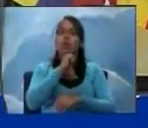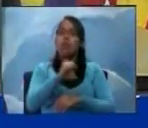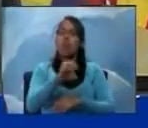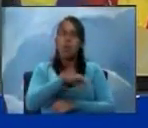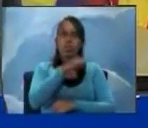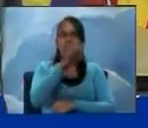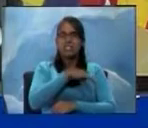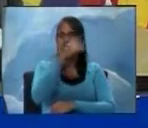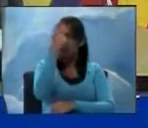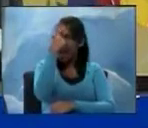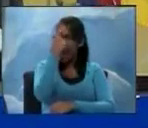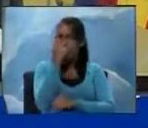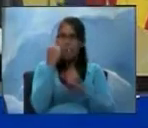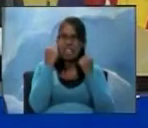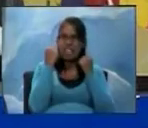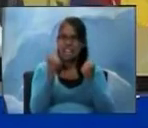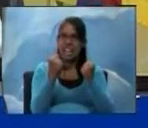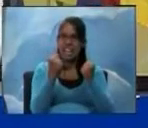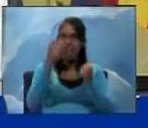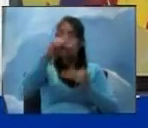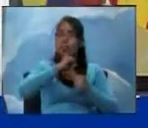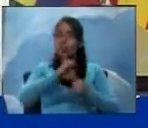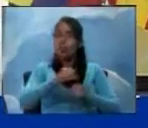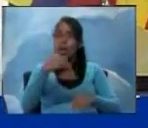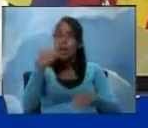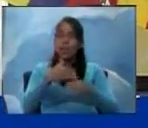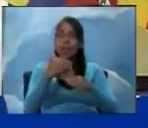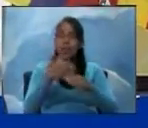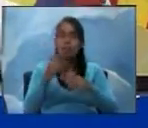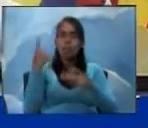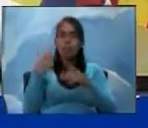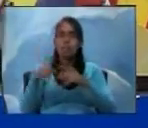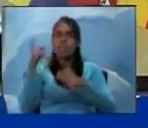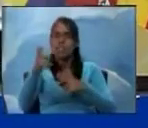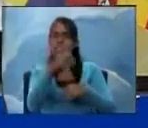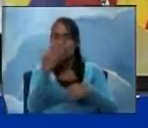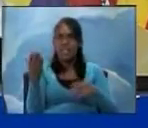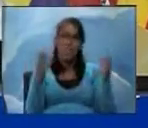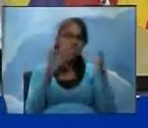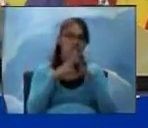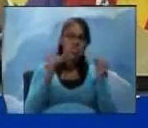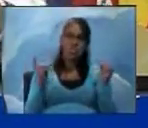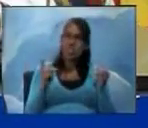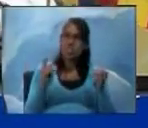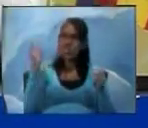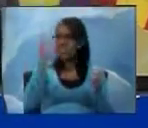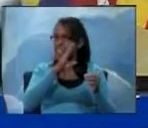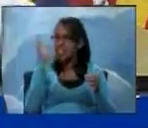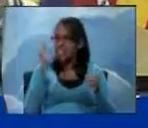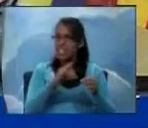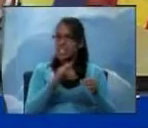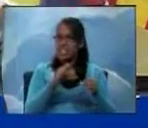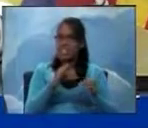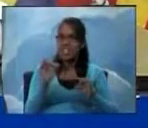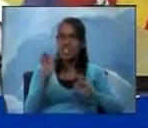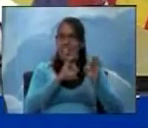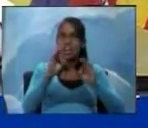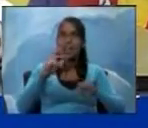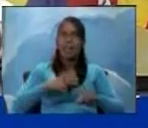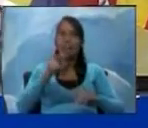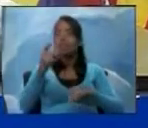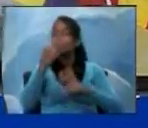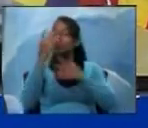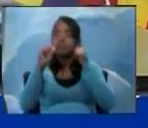señora amargada, usted era como doña Mercedes, que todo le hiede y nada le